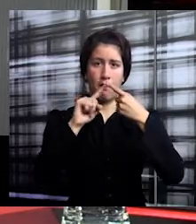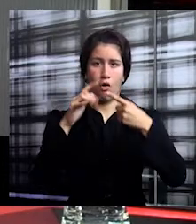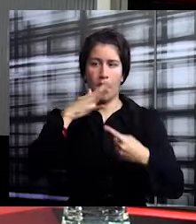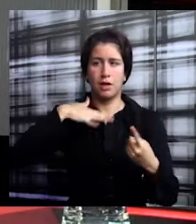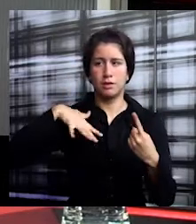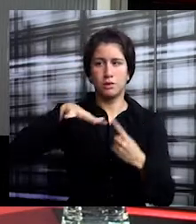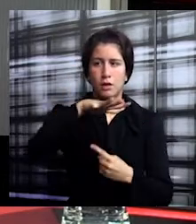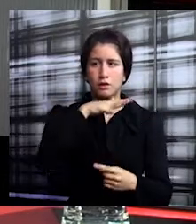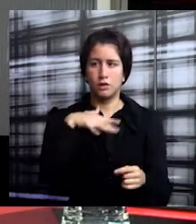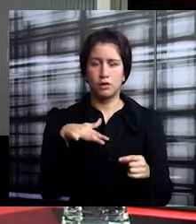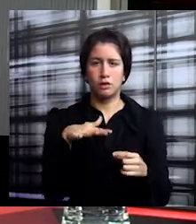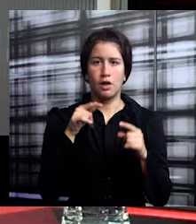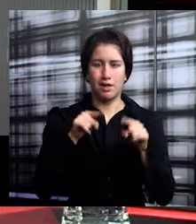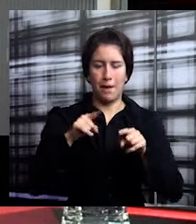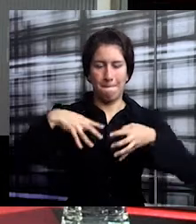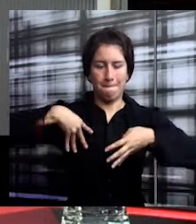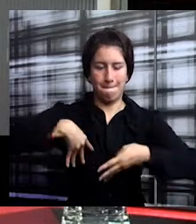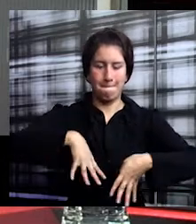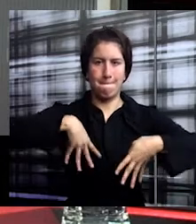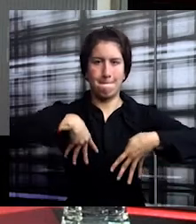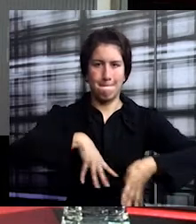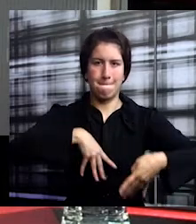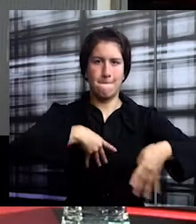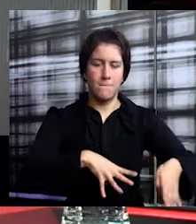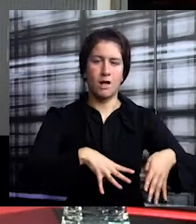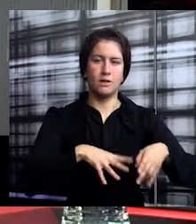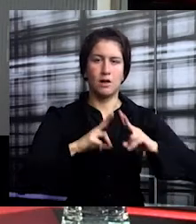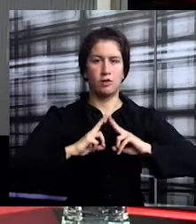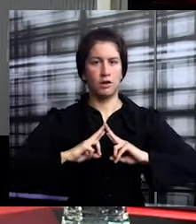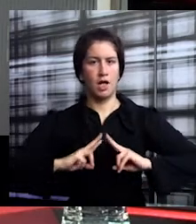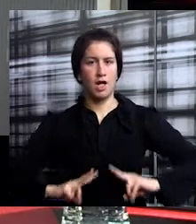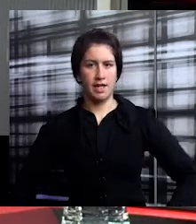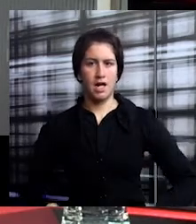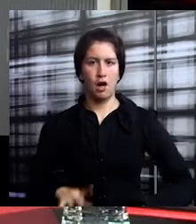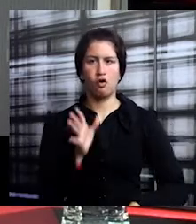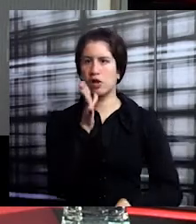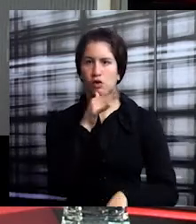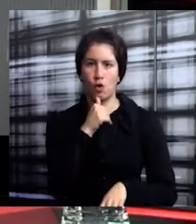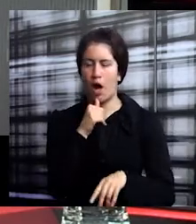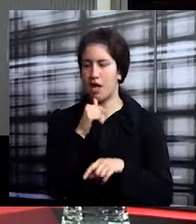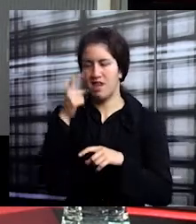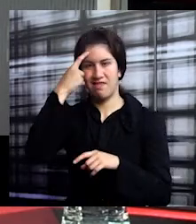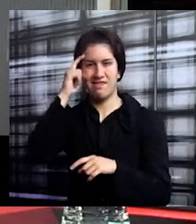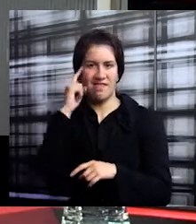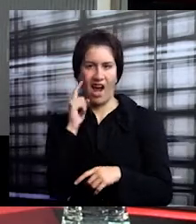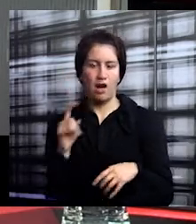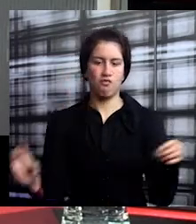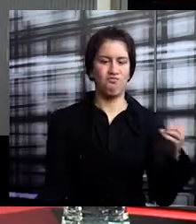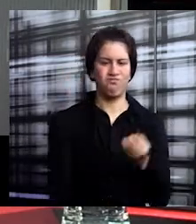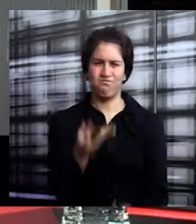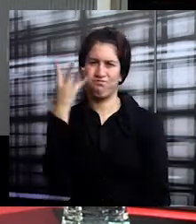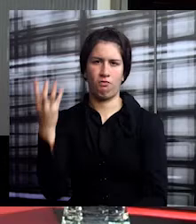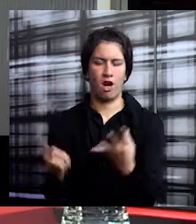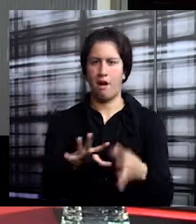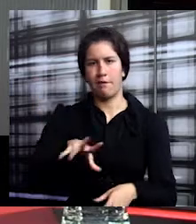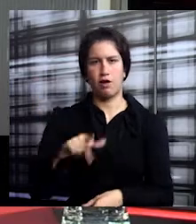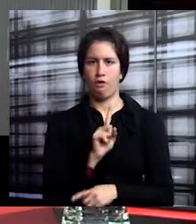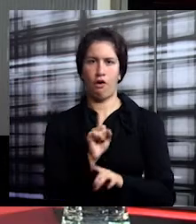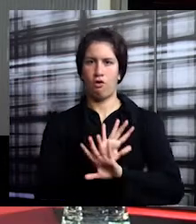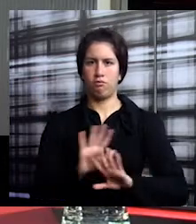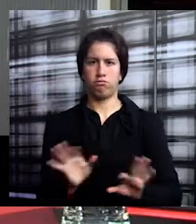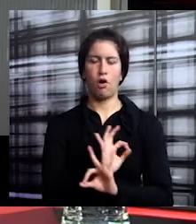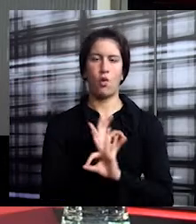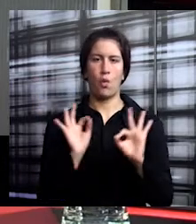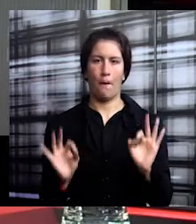protestante pacífico que marcha sin causar daño, ni vandaliza, ni quema, ni roba. Respecto de esas personas hay un